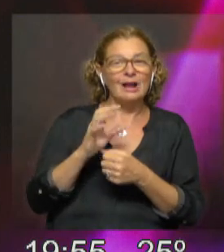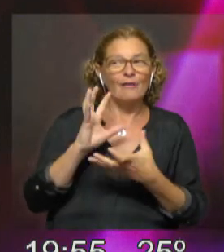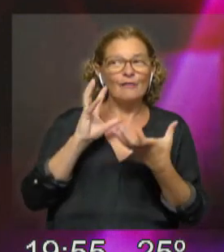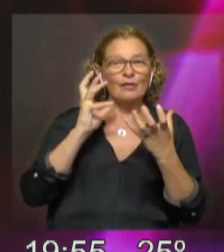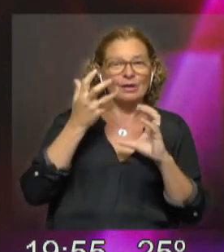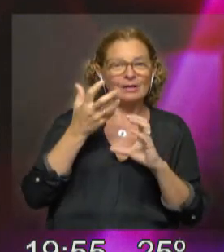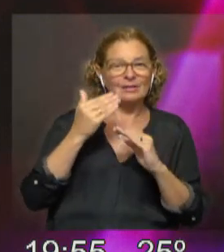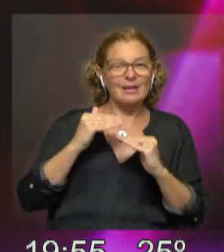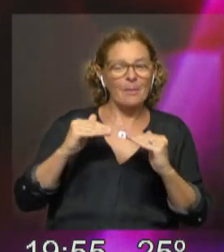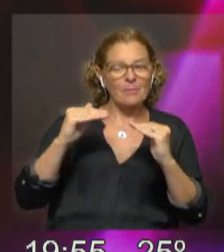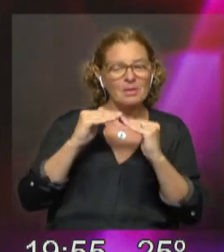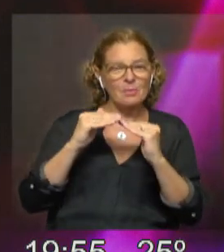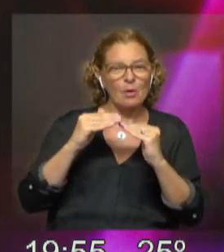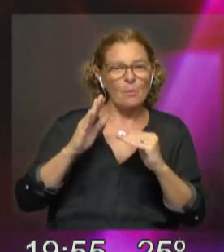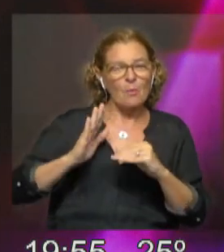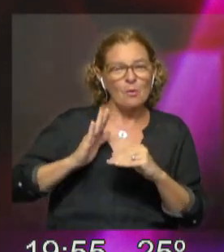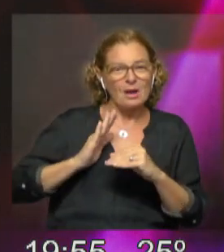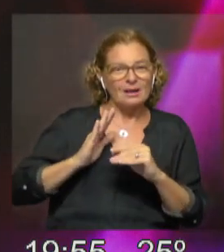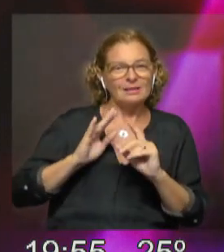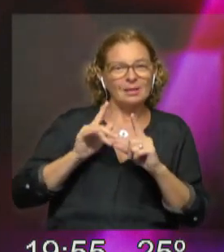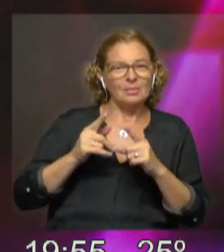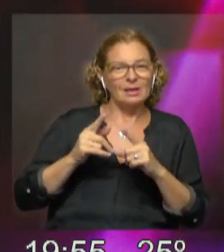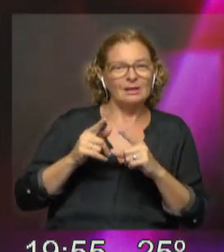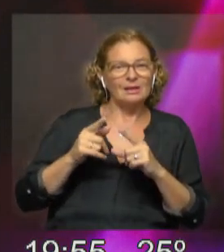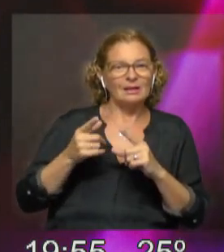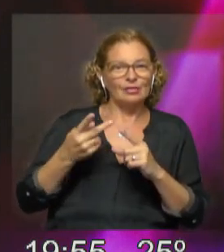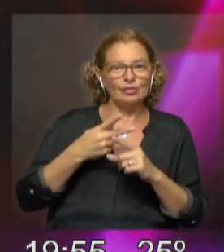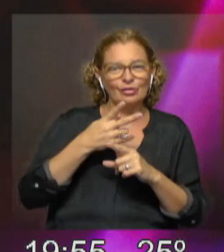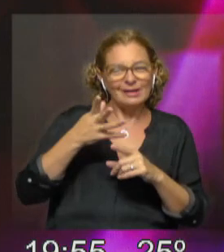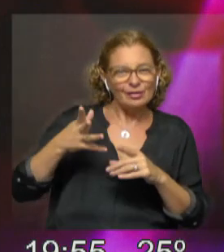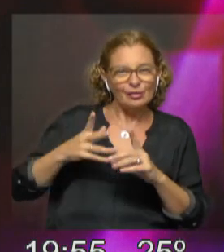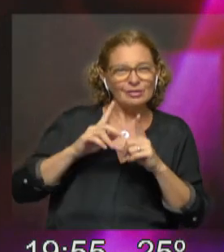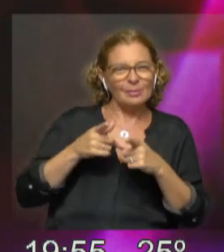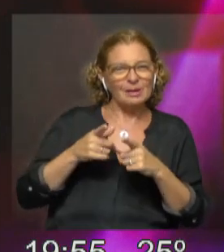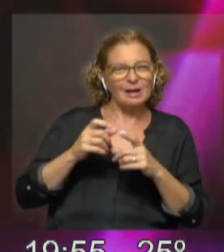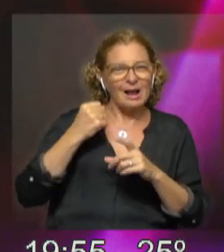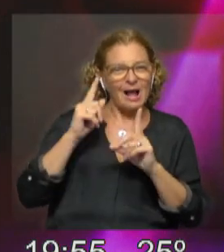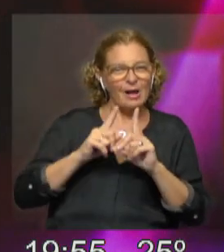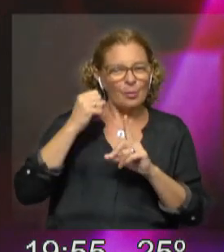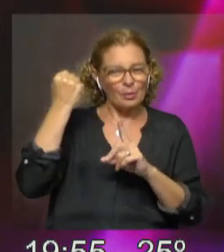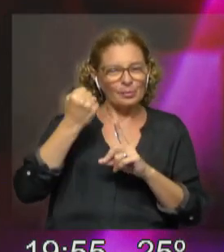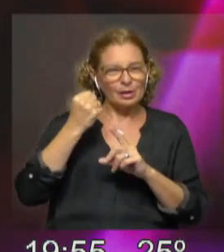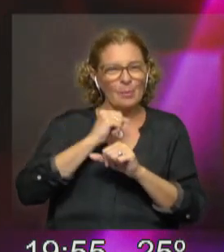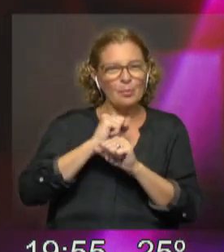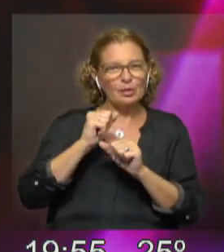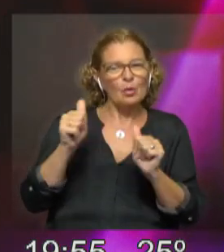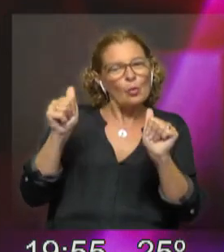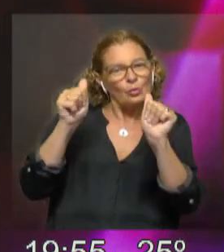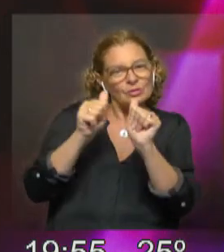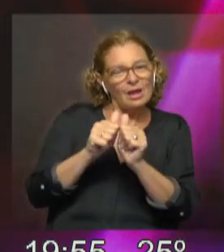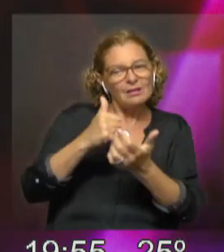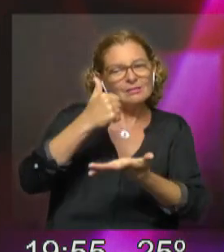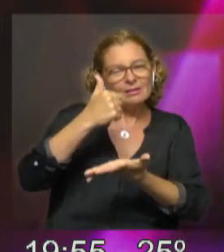violencias mismo entre mujeres y disidencias lesbianas. Entonces, esto también es una parte muy importante, el poder juntarse, el poder